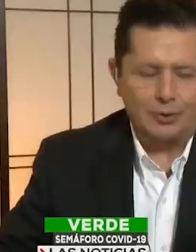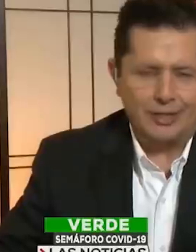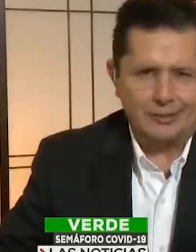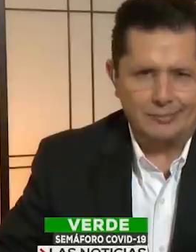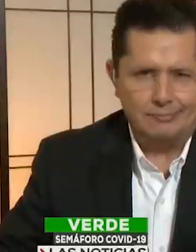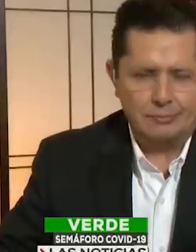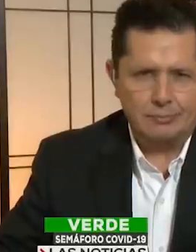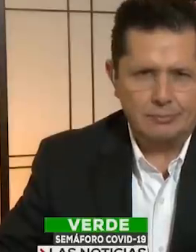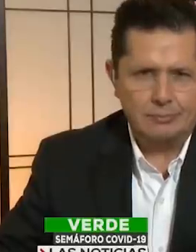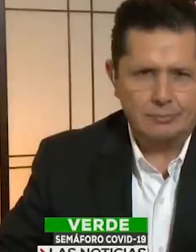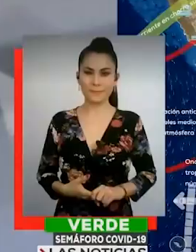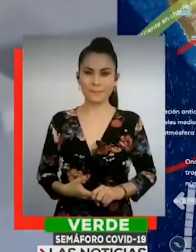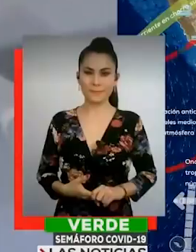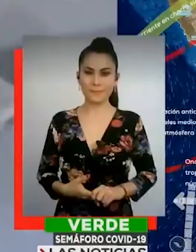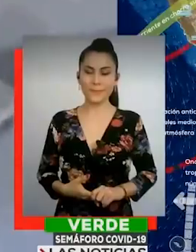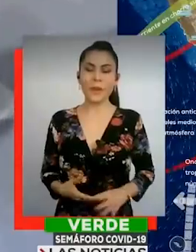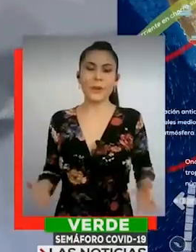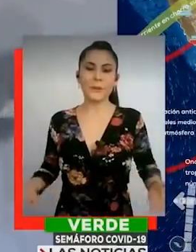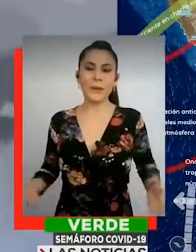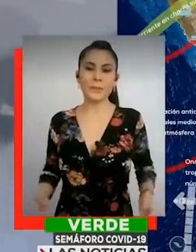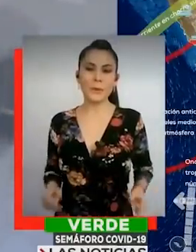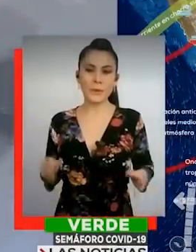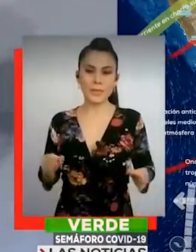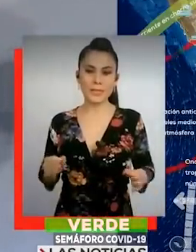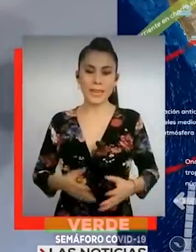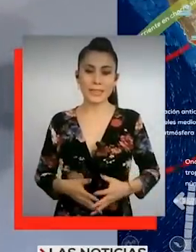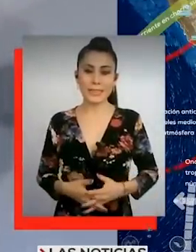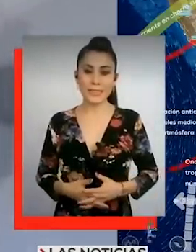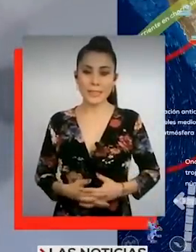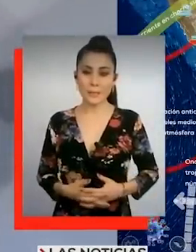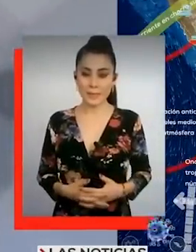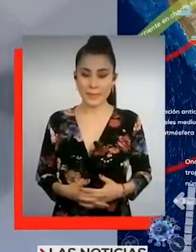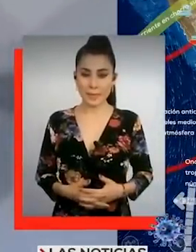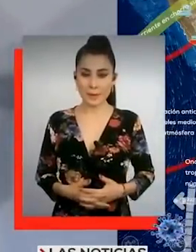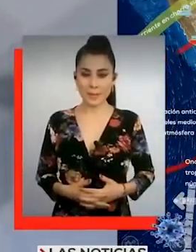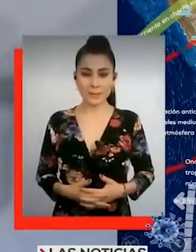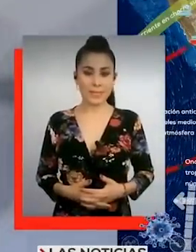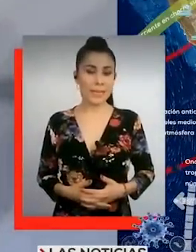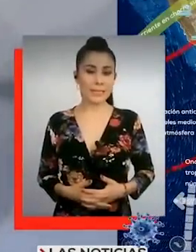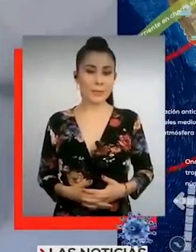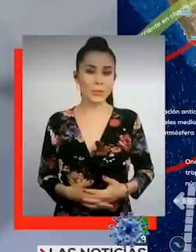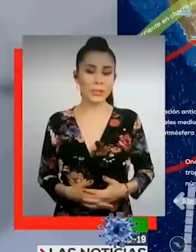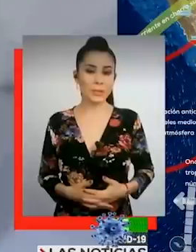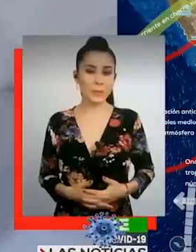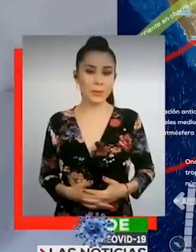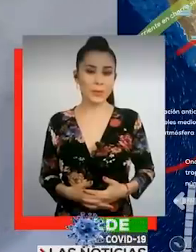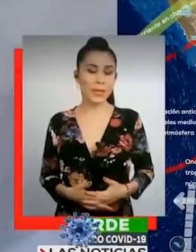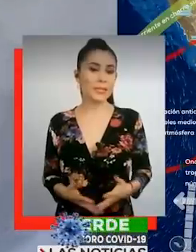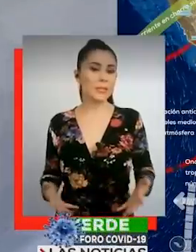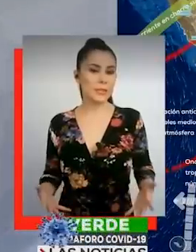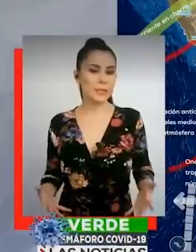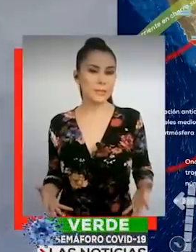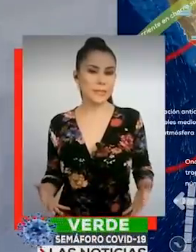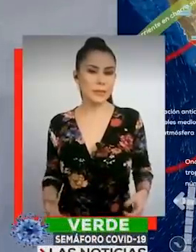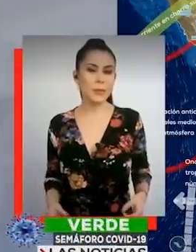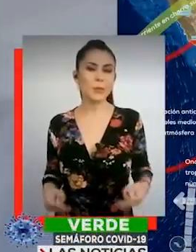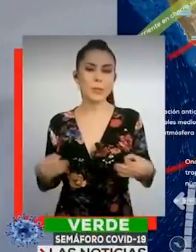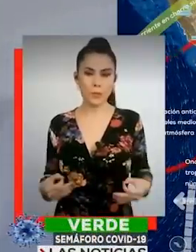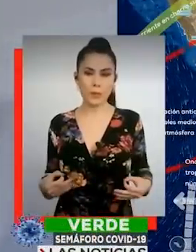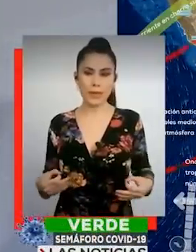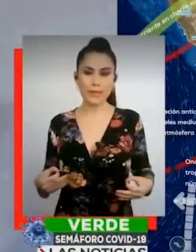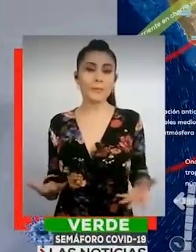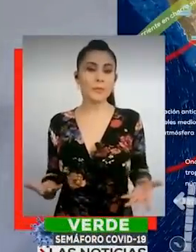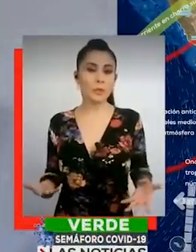o la alma cuestas oliván muy buenas tardes es tiempo de revisar las condiciones meteorológicas todo lo que está